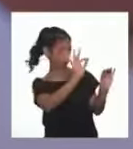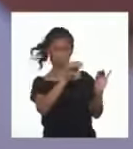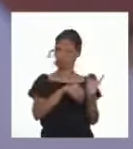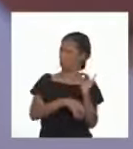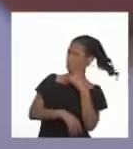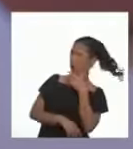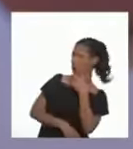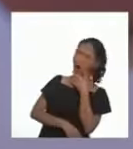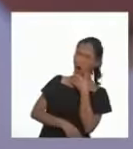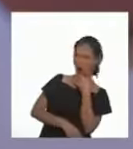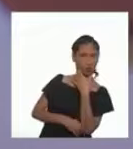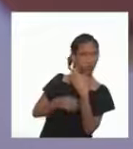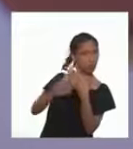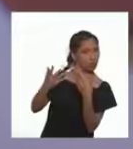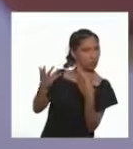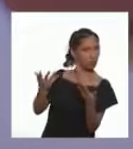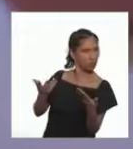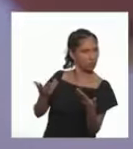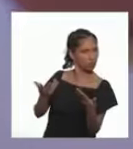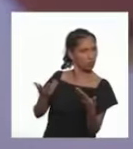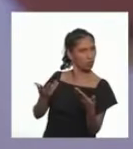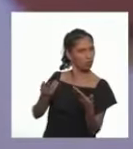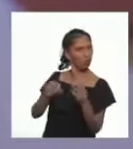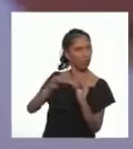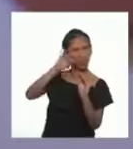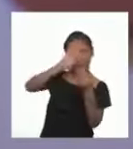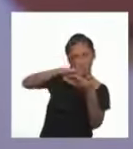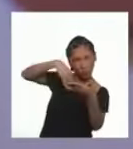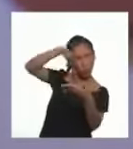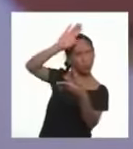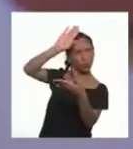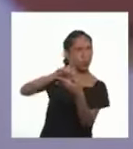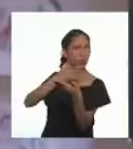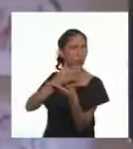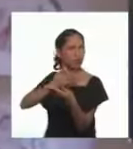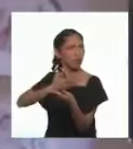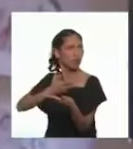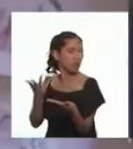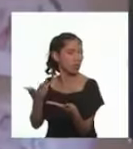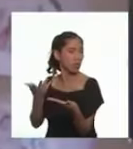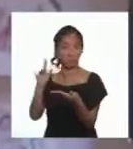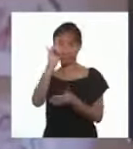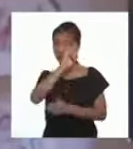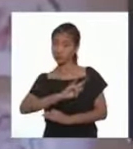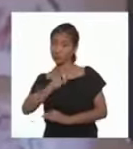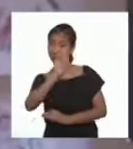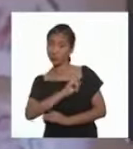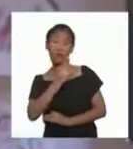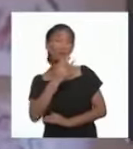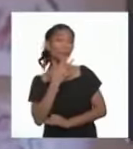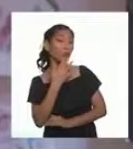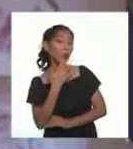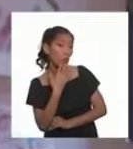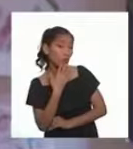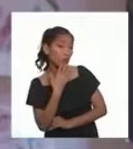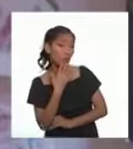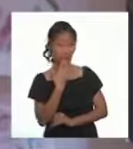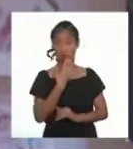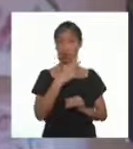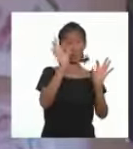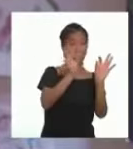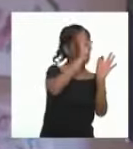¡Wow! ¿Y de dónde? ¿De dónde sacan los colores? Utilizan colores de hojas,